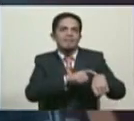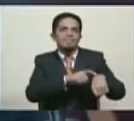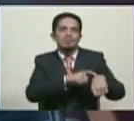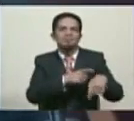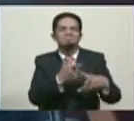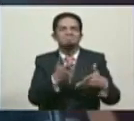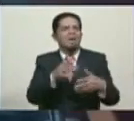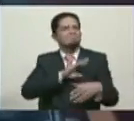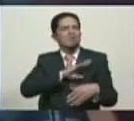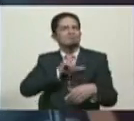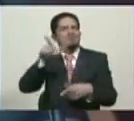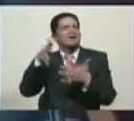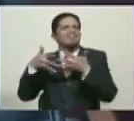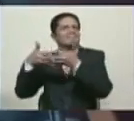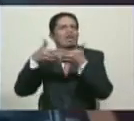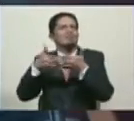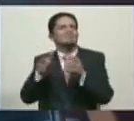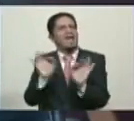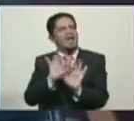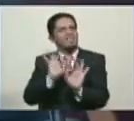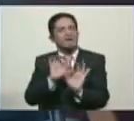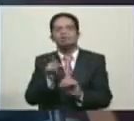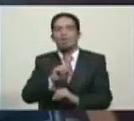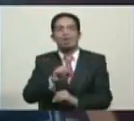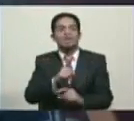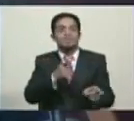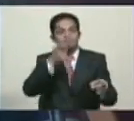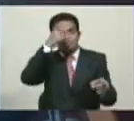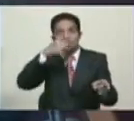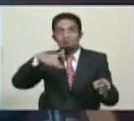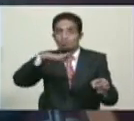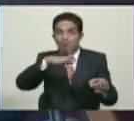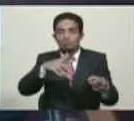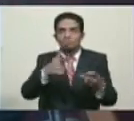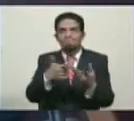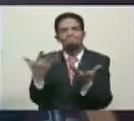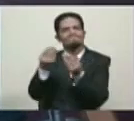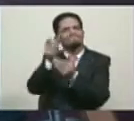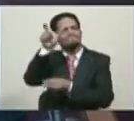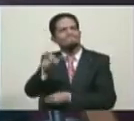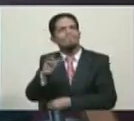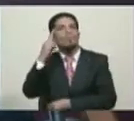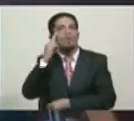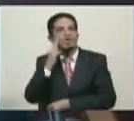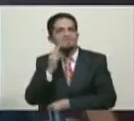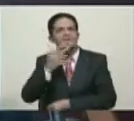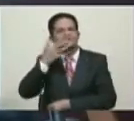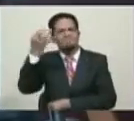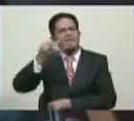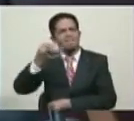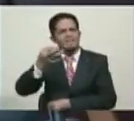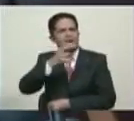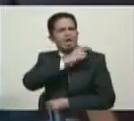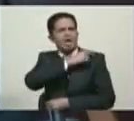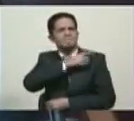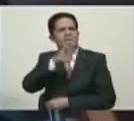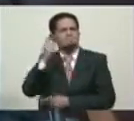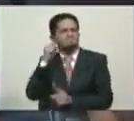América. Estos son los tiempos de los pueblos, con el comandante Bolívar, verdadero capitán de la libertad.